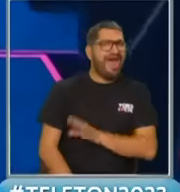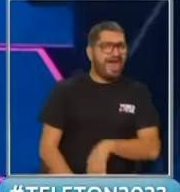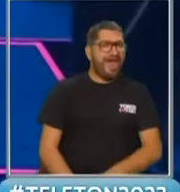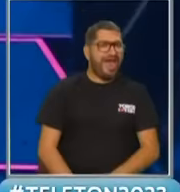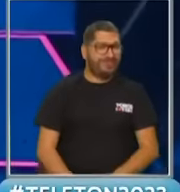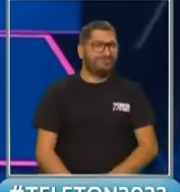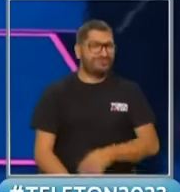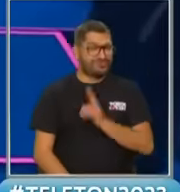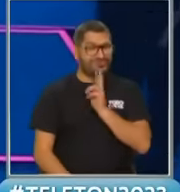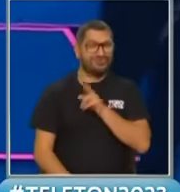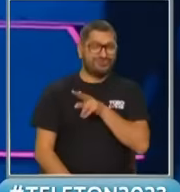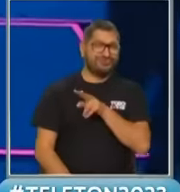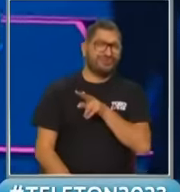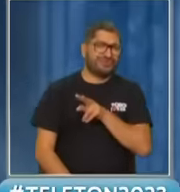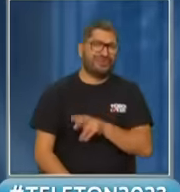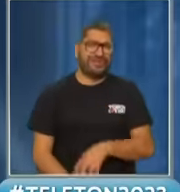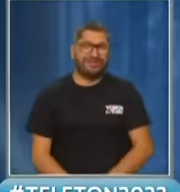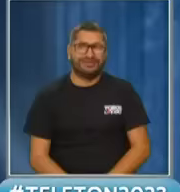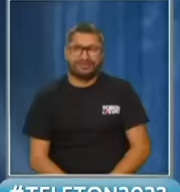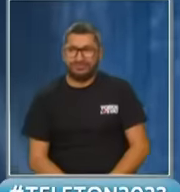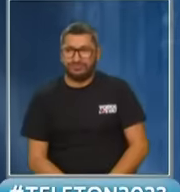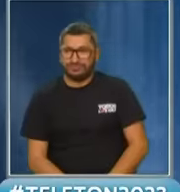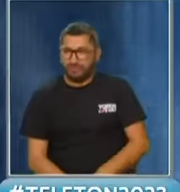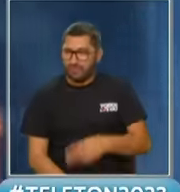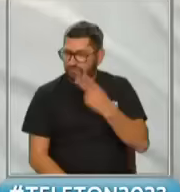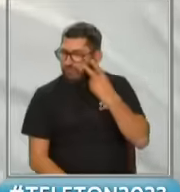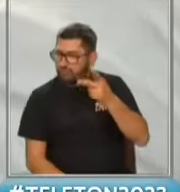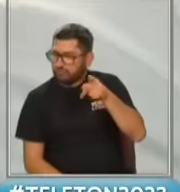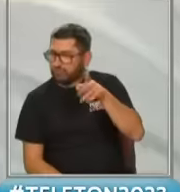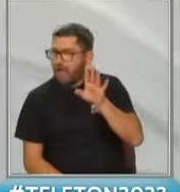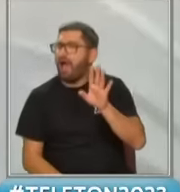¡Wow! ¡Wow! ¡Qué vista!